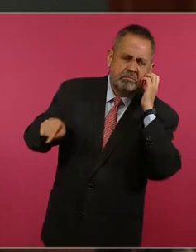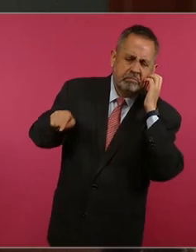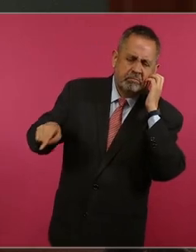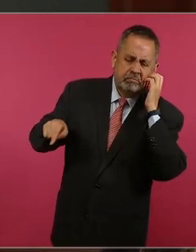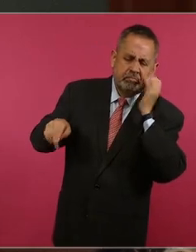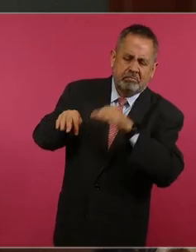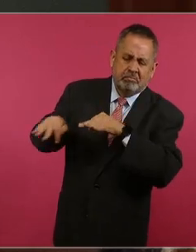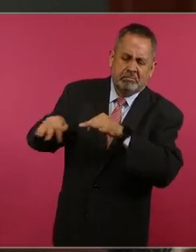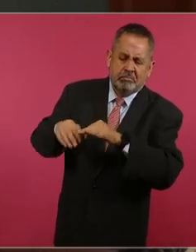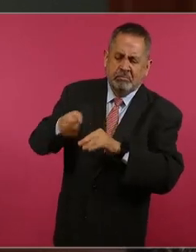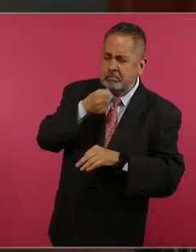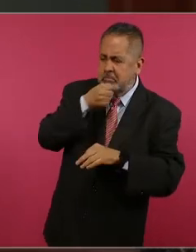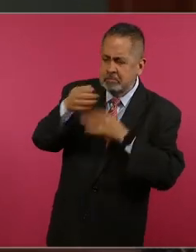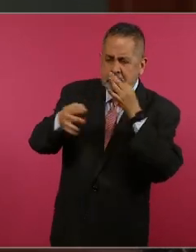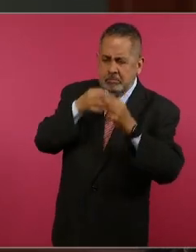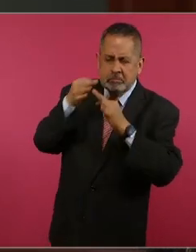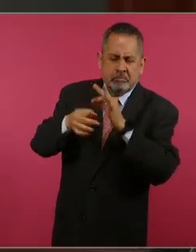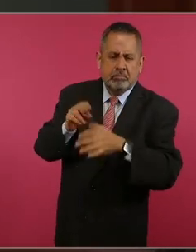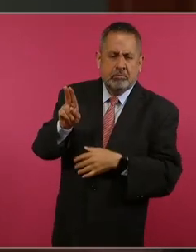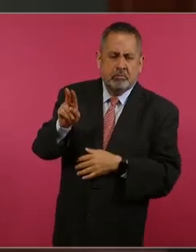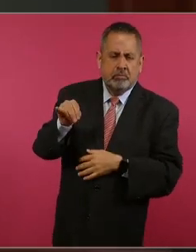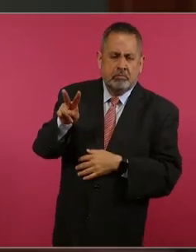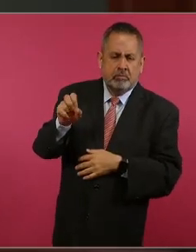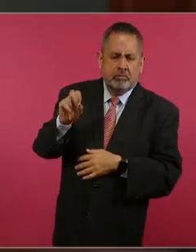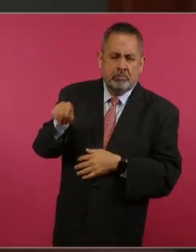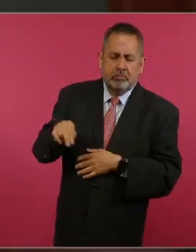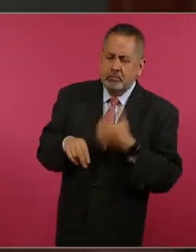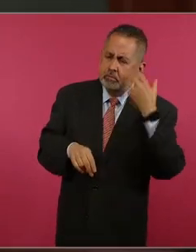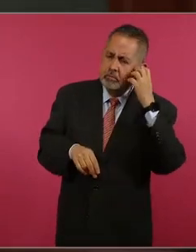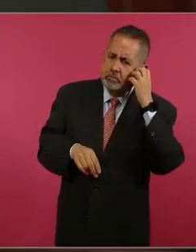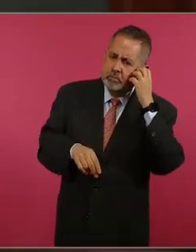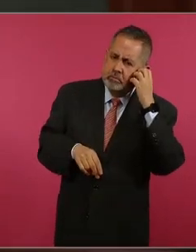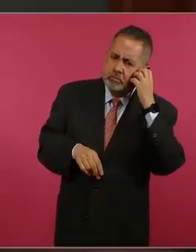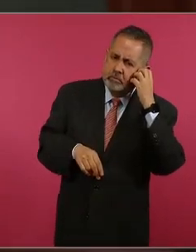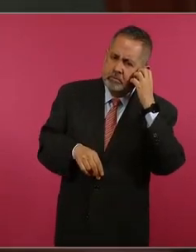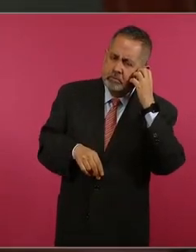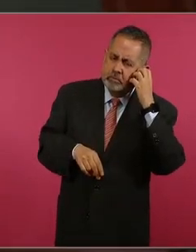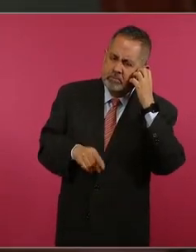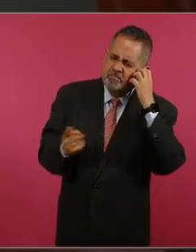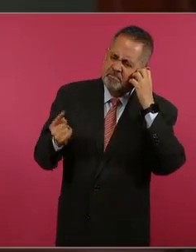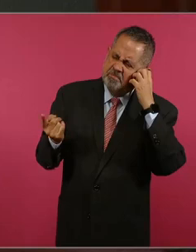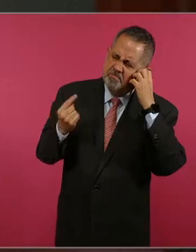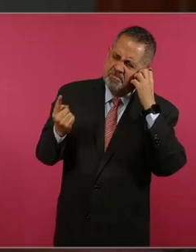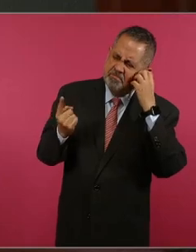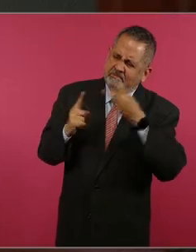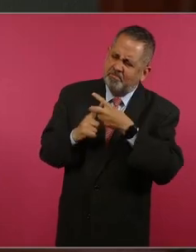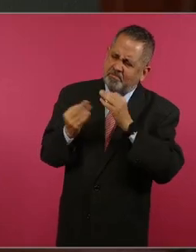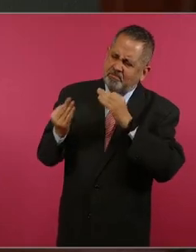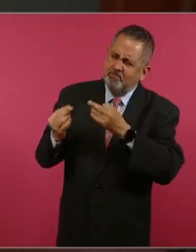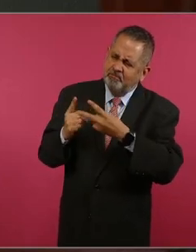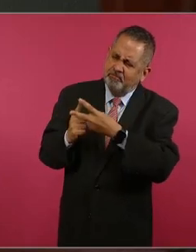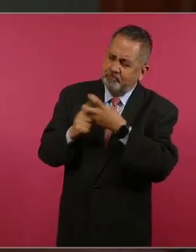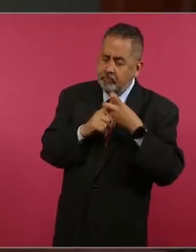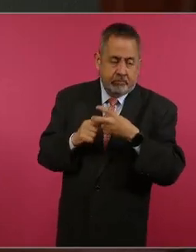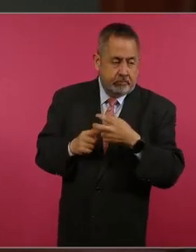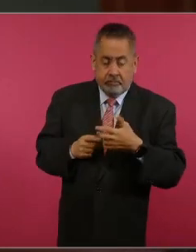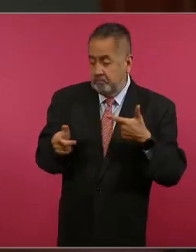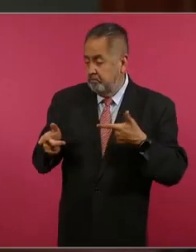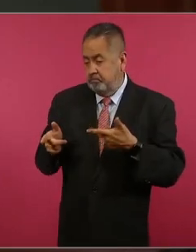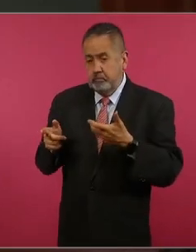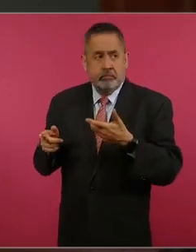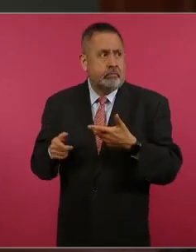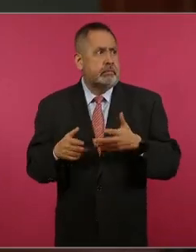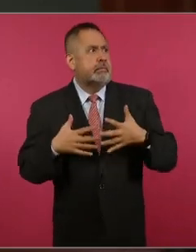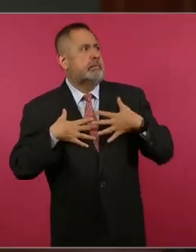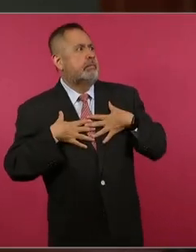sujeto se dice periodista de Univisión y en ese momento se escucha en el radio que le dice, pues tráemelo. Entonces, mi compañero de Univisión lo